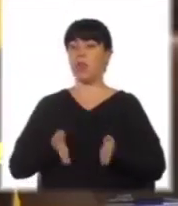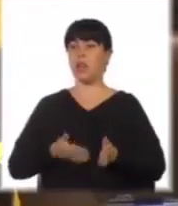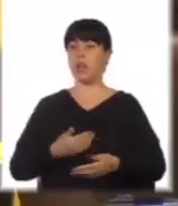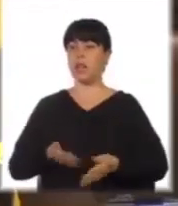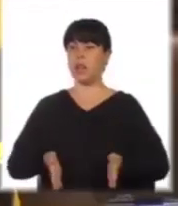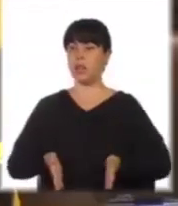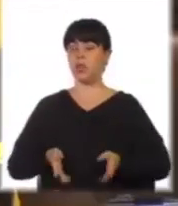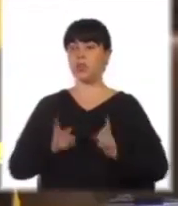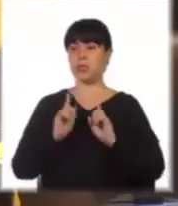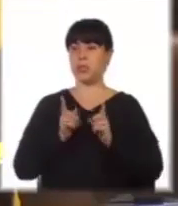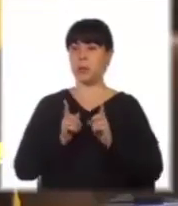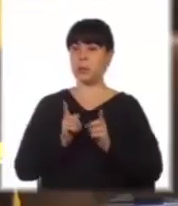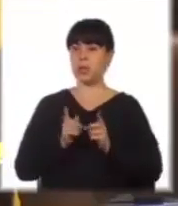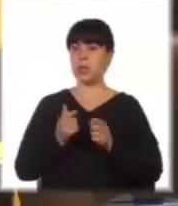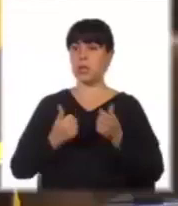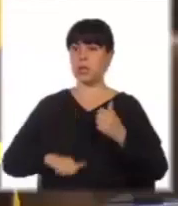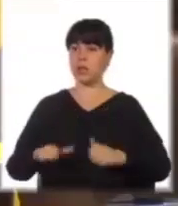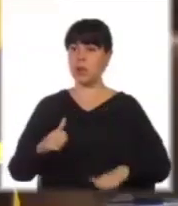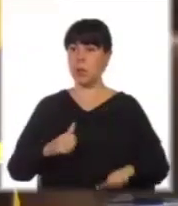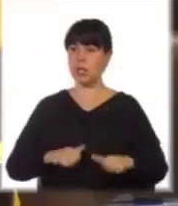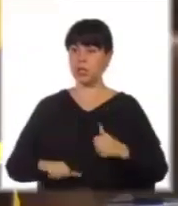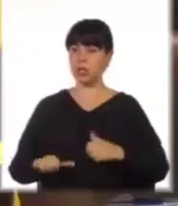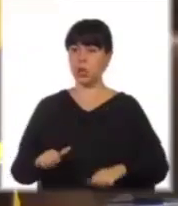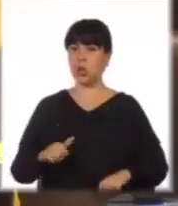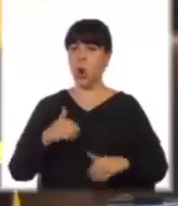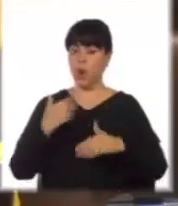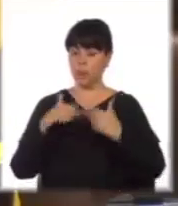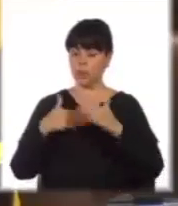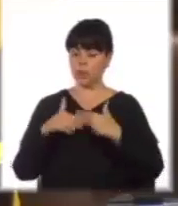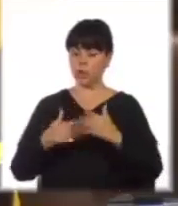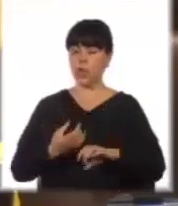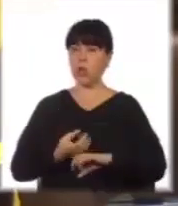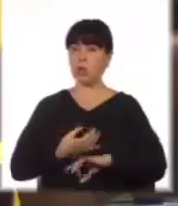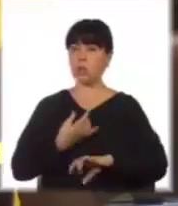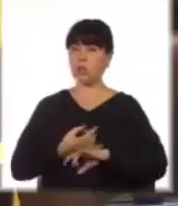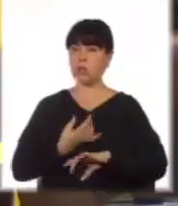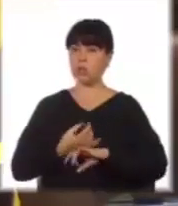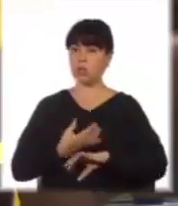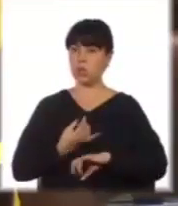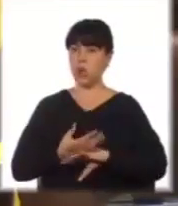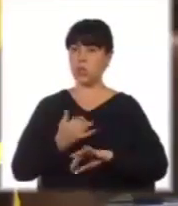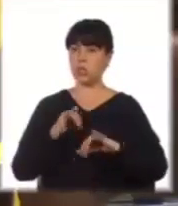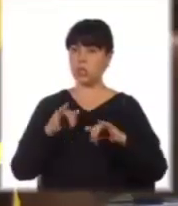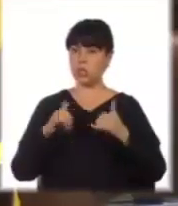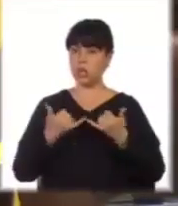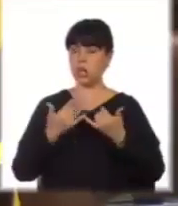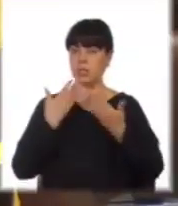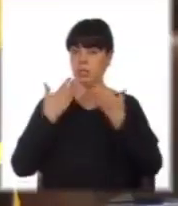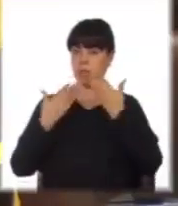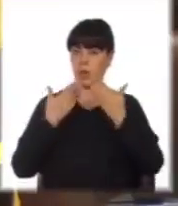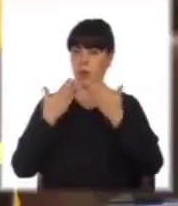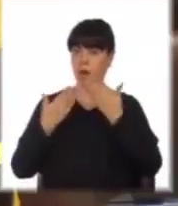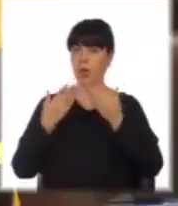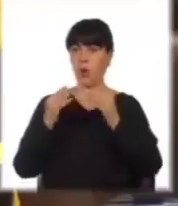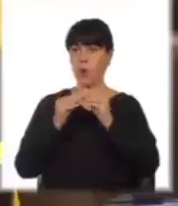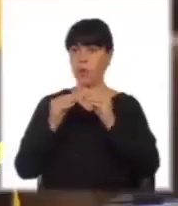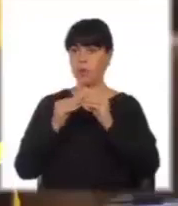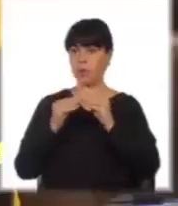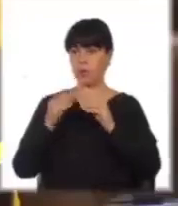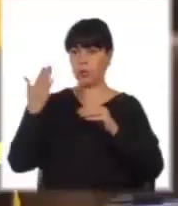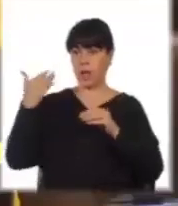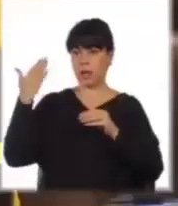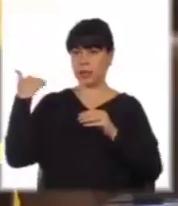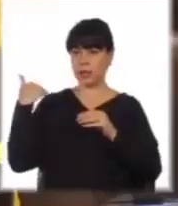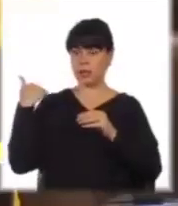se prevén intervenciones quirúrgicas y procesos de hormonización que ya se han estado hablando en intervenciones anteriores para